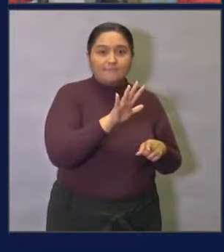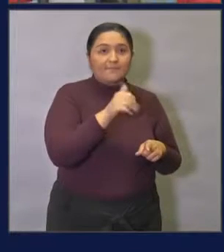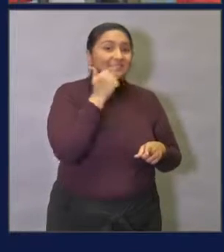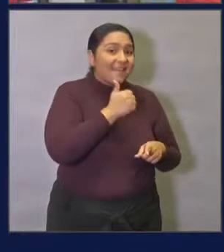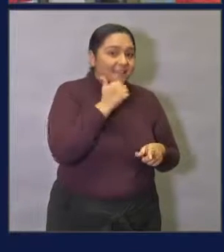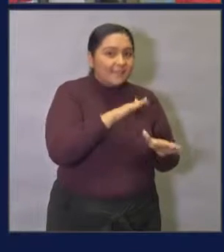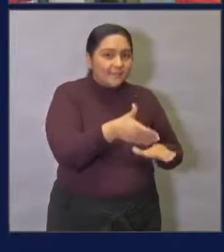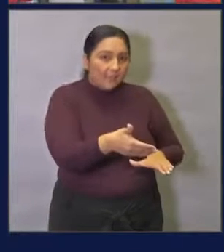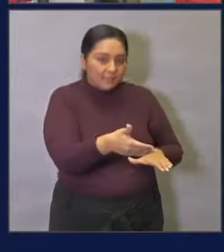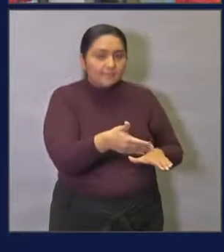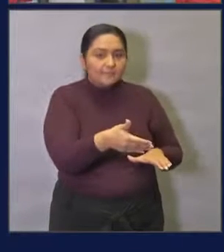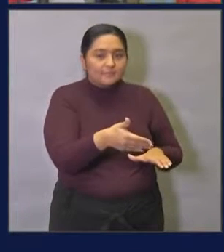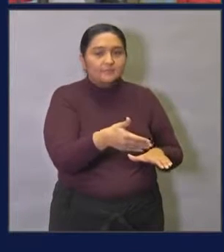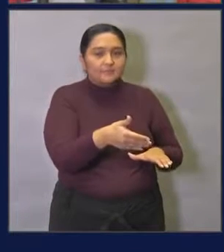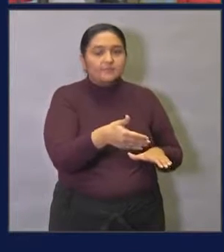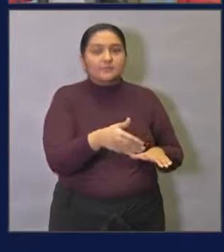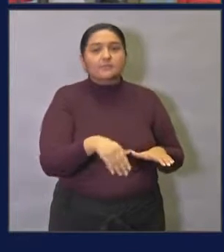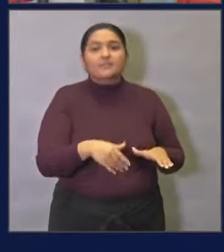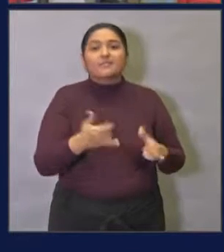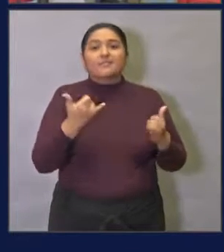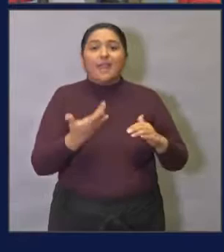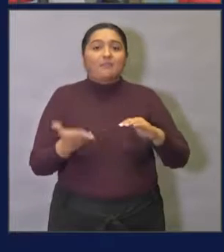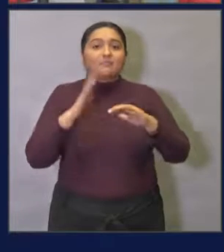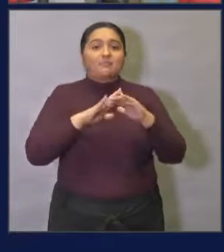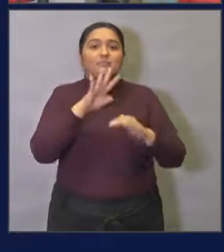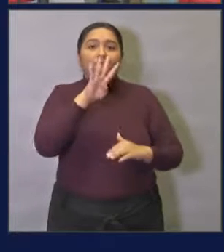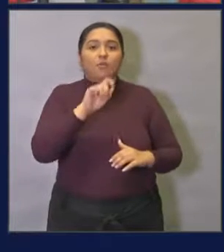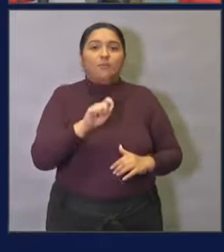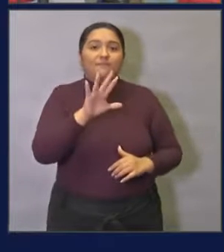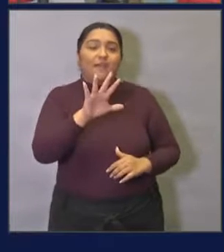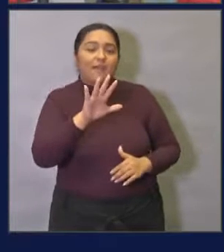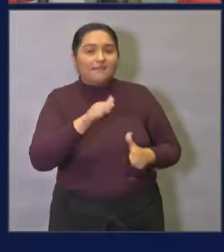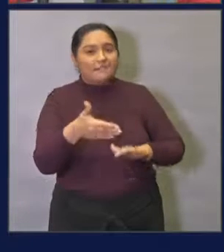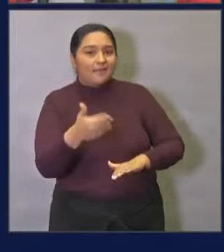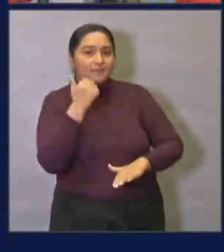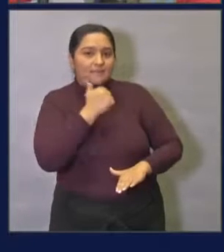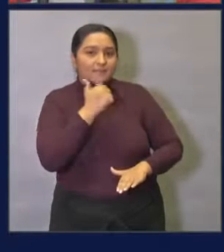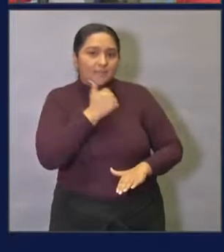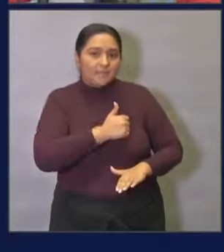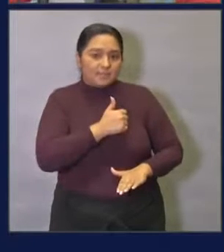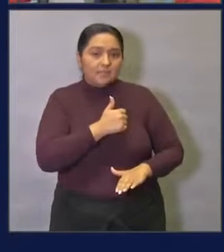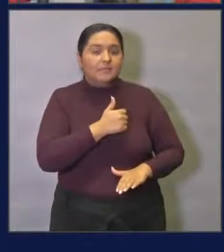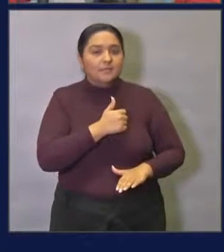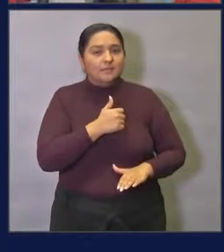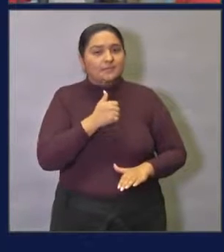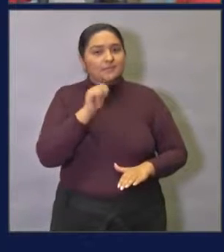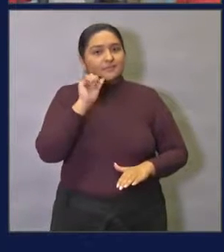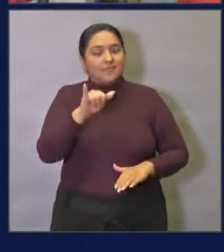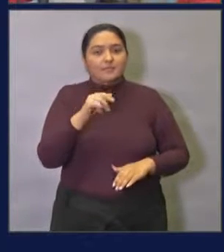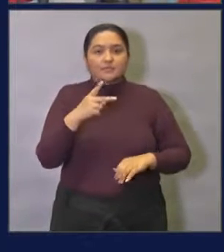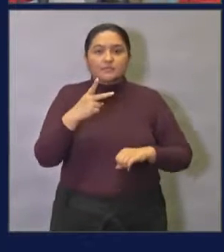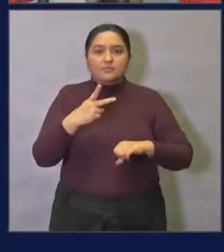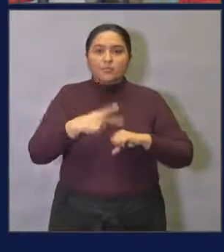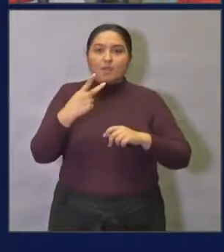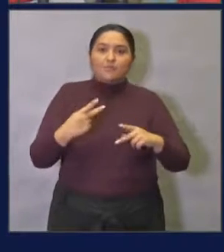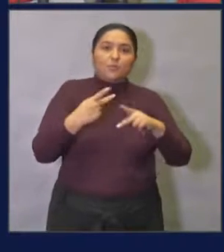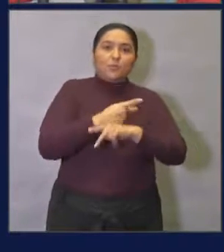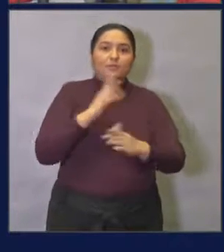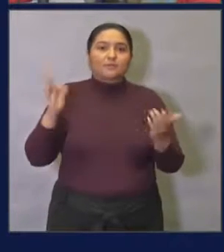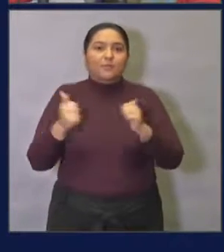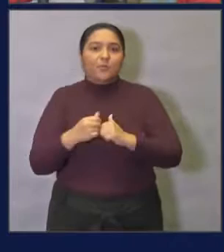por cada 100,000 personas a 4.5 muertes diarias, 2 veces la tasa de residentes